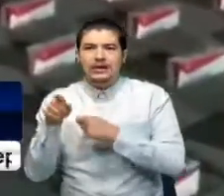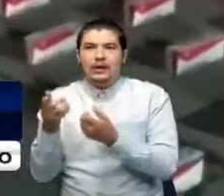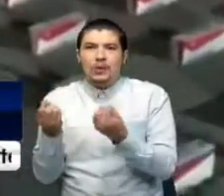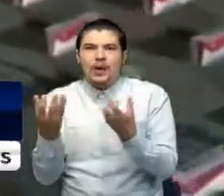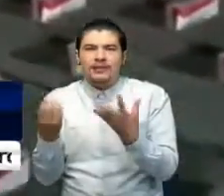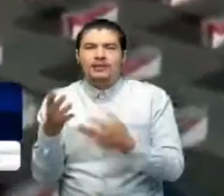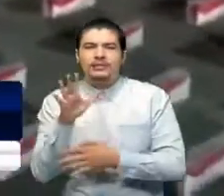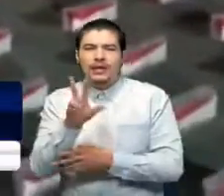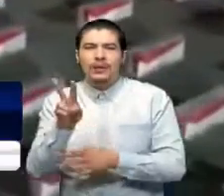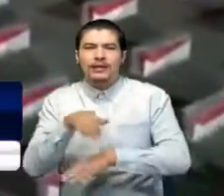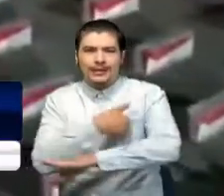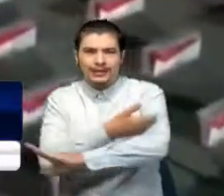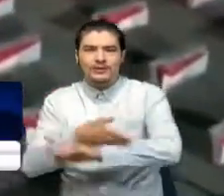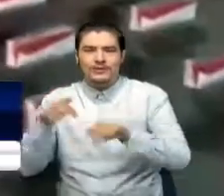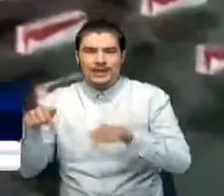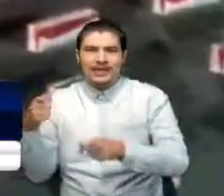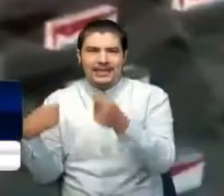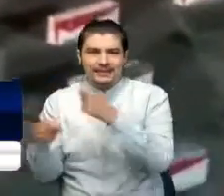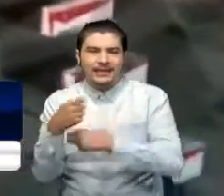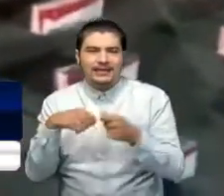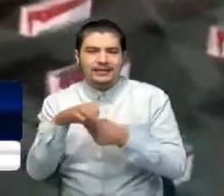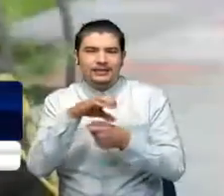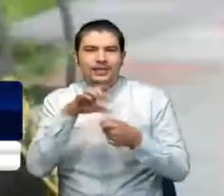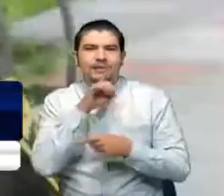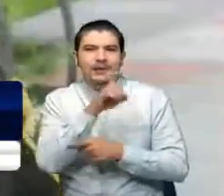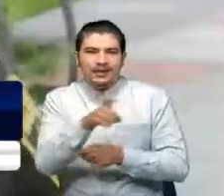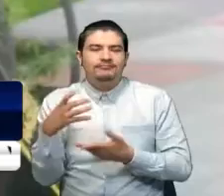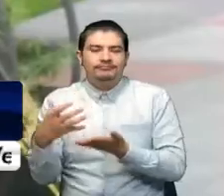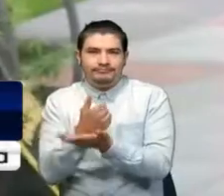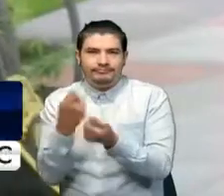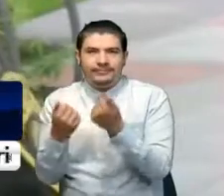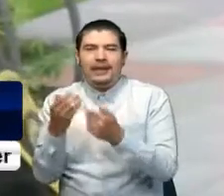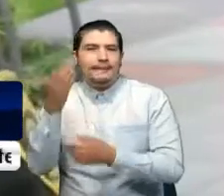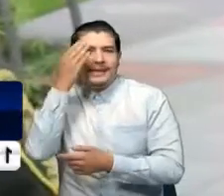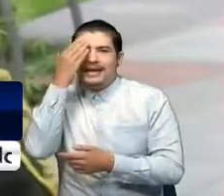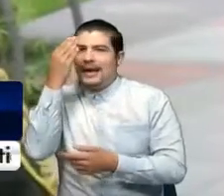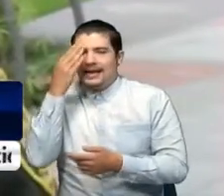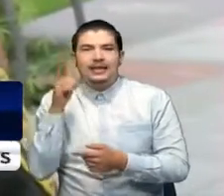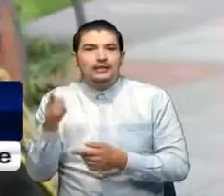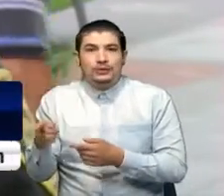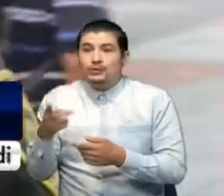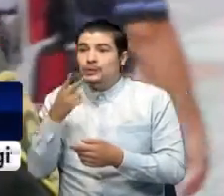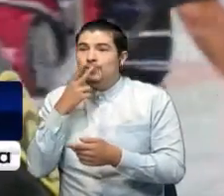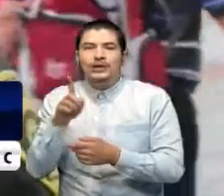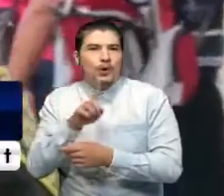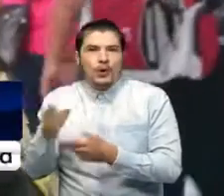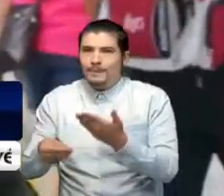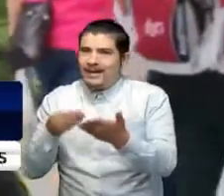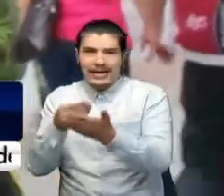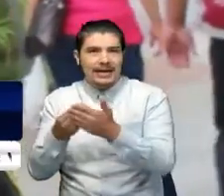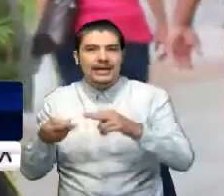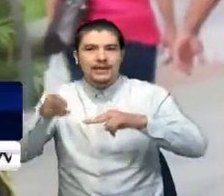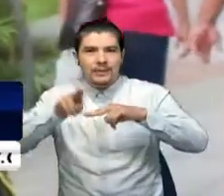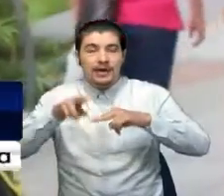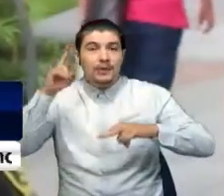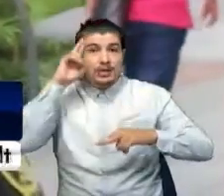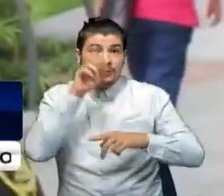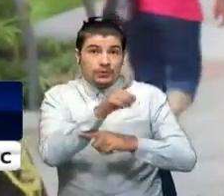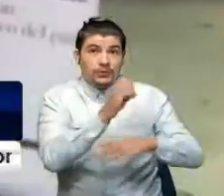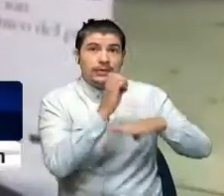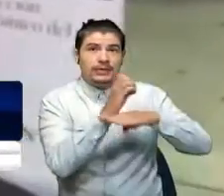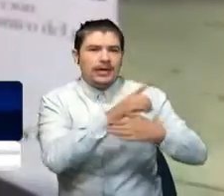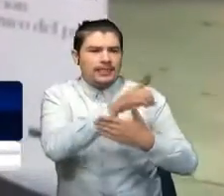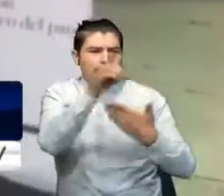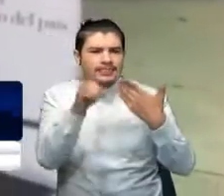pesos. Los cuales iban a ser distribuidos en el área metropolitana de Bucaramanga. De esta forma, nuestra policía y la Dirección de Aduanas y Impuestos Nacionales entregamos un